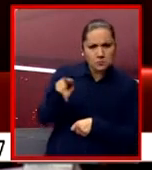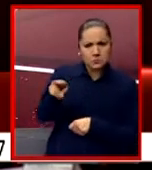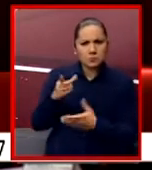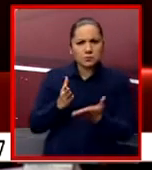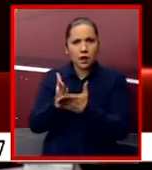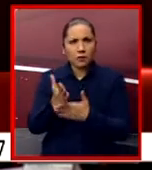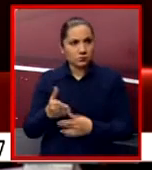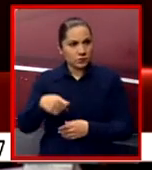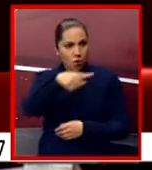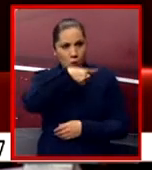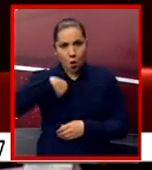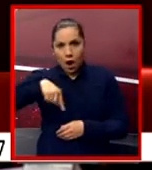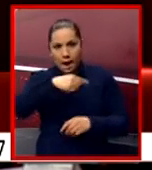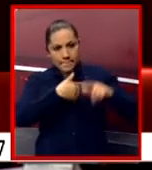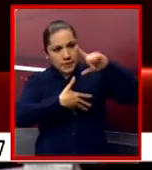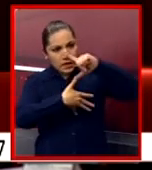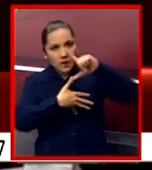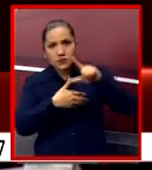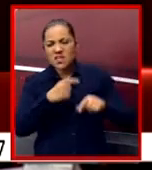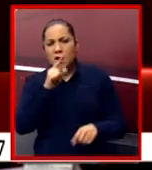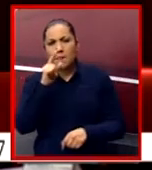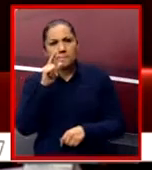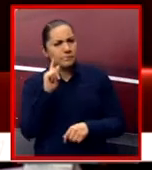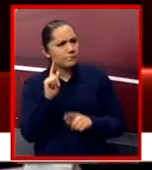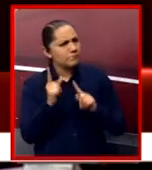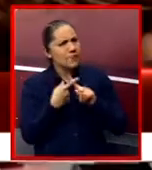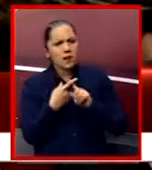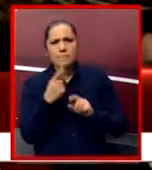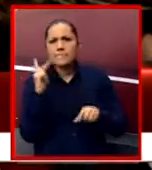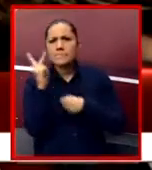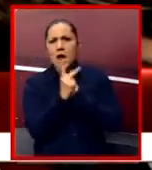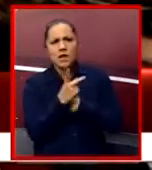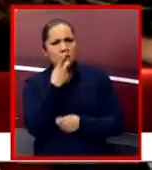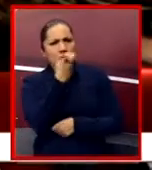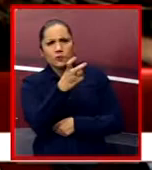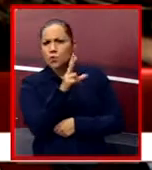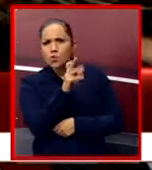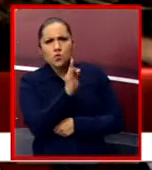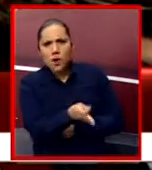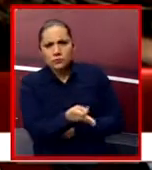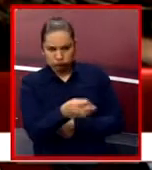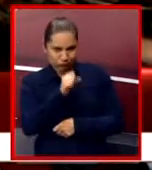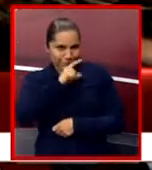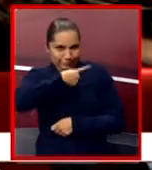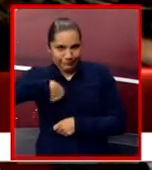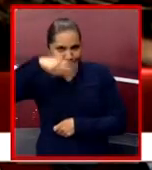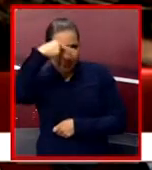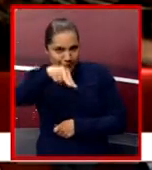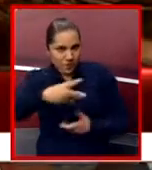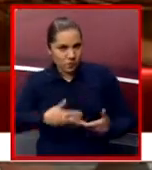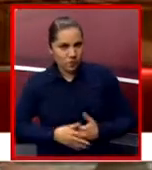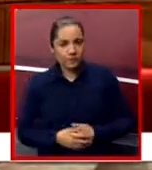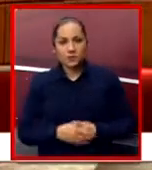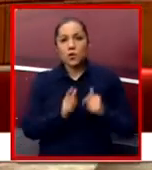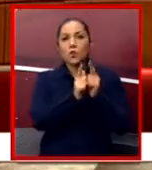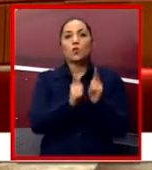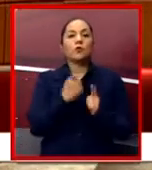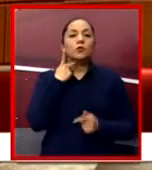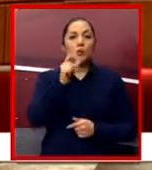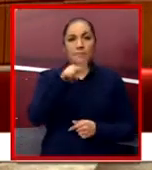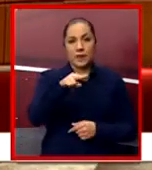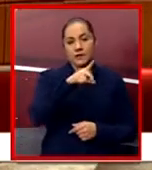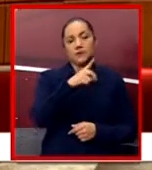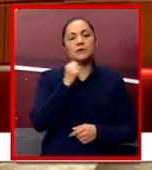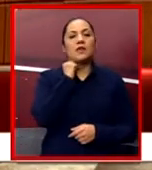estamos de acuerdo, eso es inaceptable, es México? Por el Partido de Acción Nacional, el senador Víctor Hermosillo se pronunció por